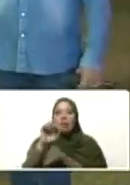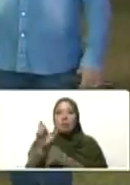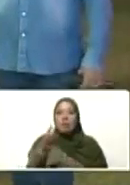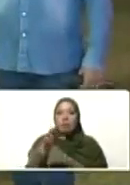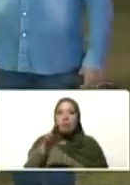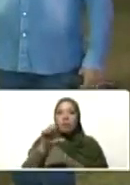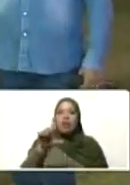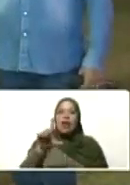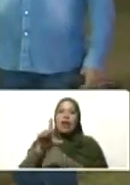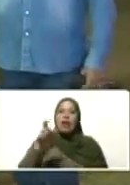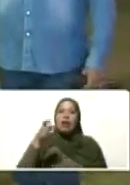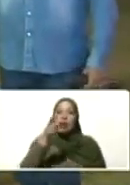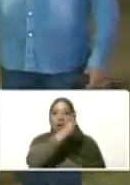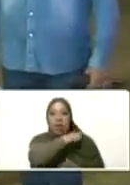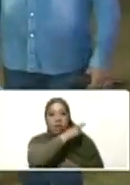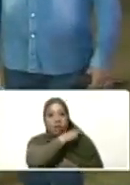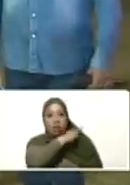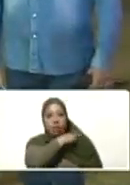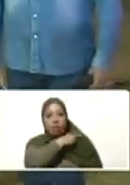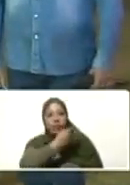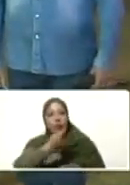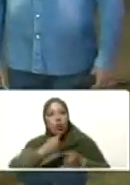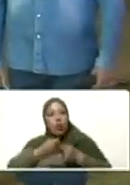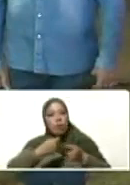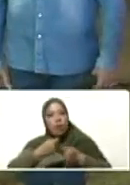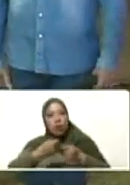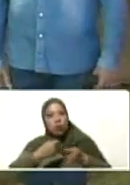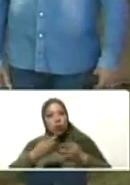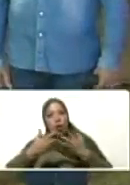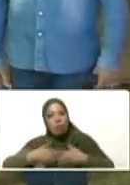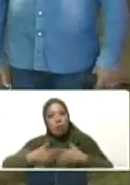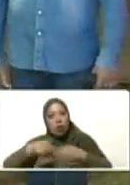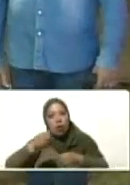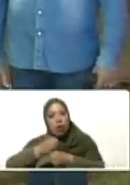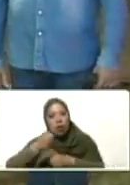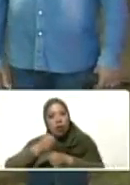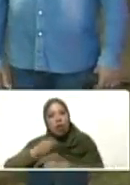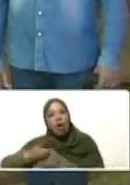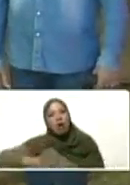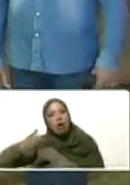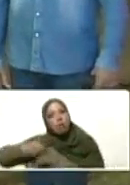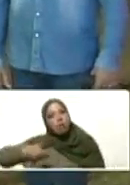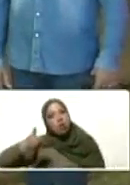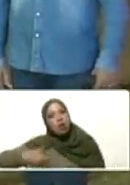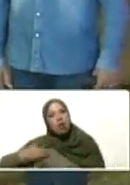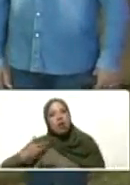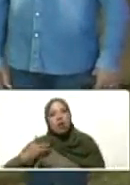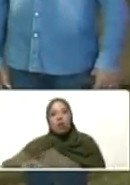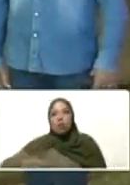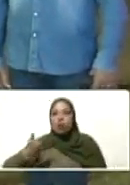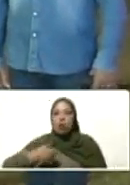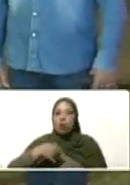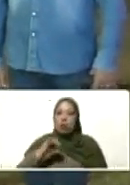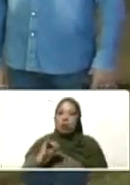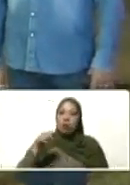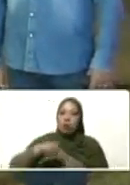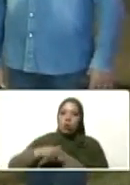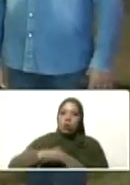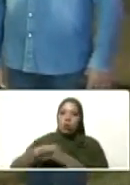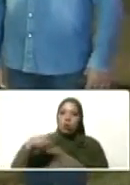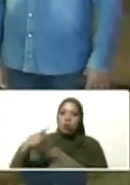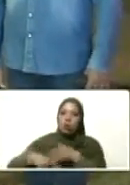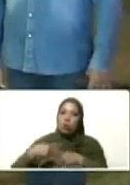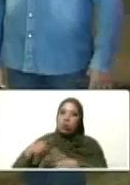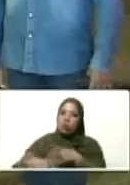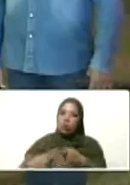gerentes de operaciones. Gracias a él y gracias al personal que labora en esta importante agroindustria, podemos tener nosotros hoy estos productos